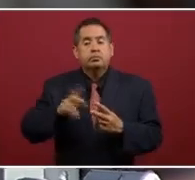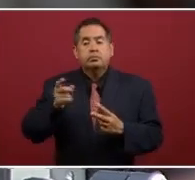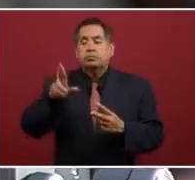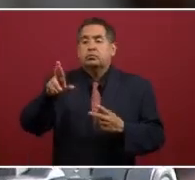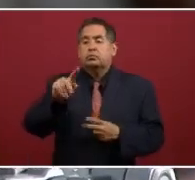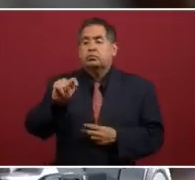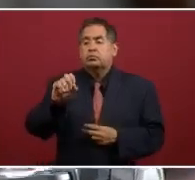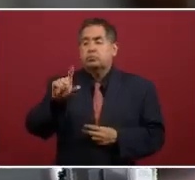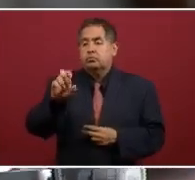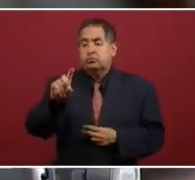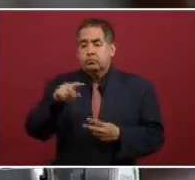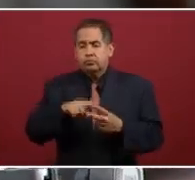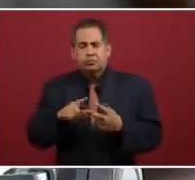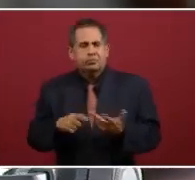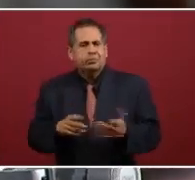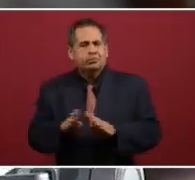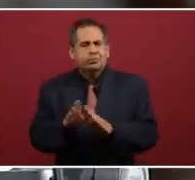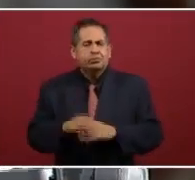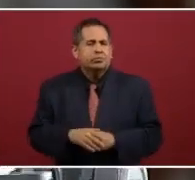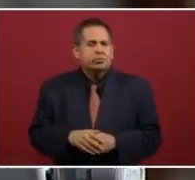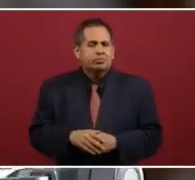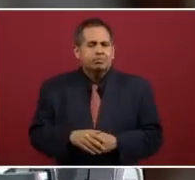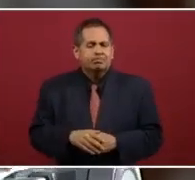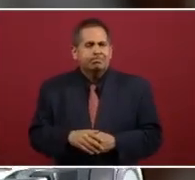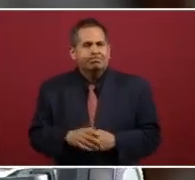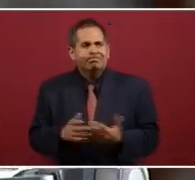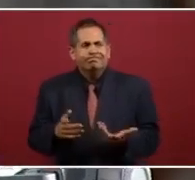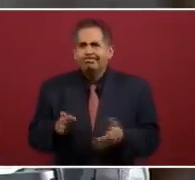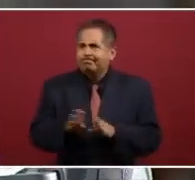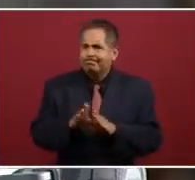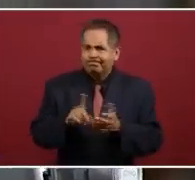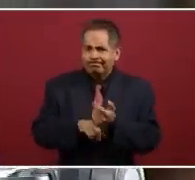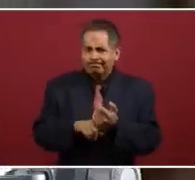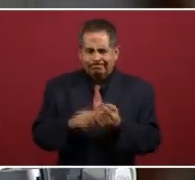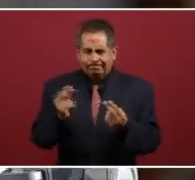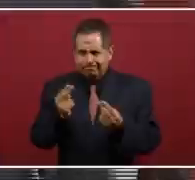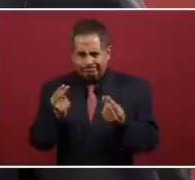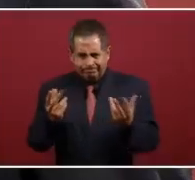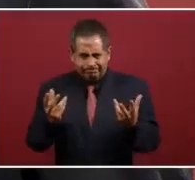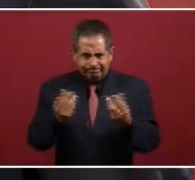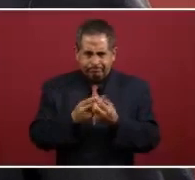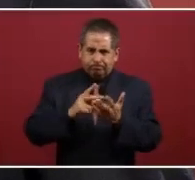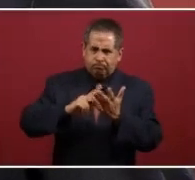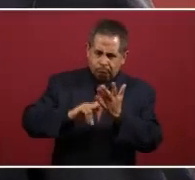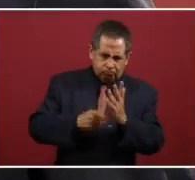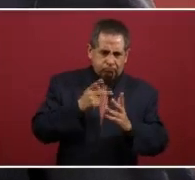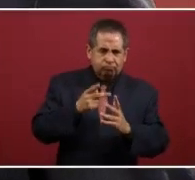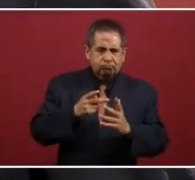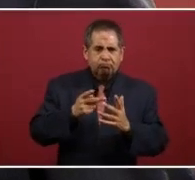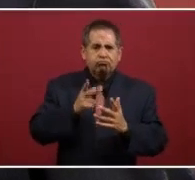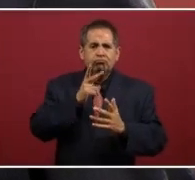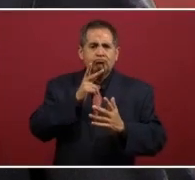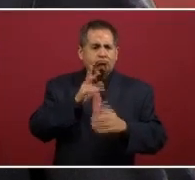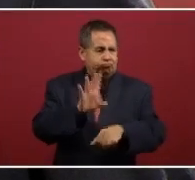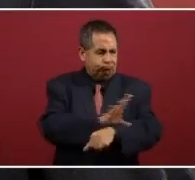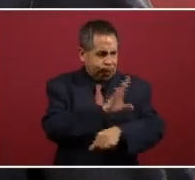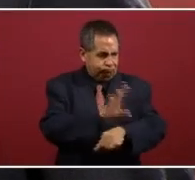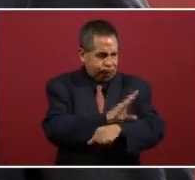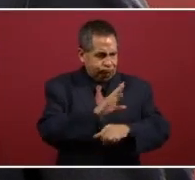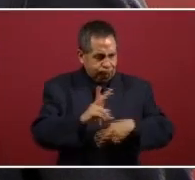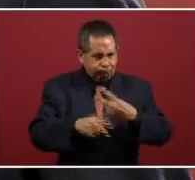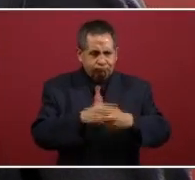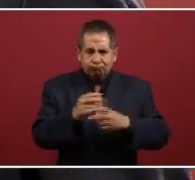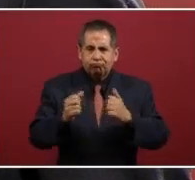Toledo, ¿cómo se puede conjugar esta necesidad de reactivar la industria energética mexicana, como está haciendo